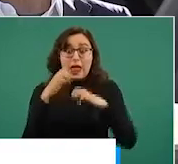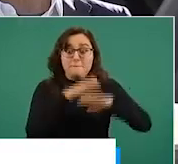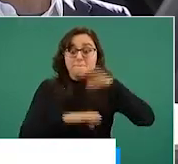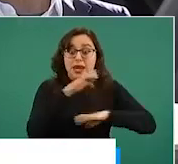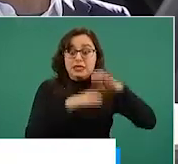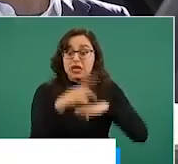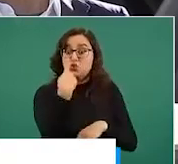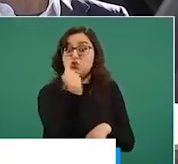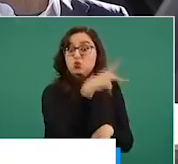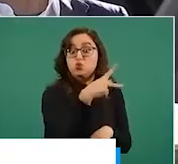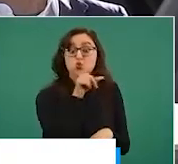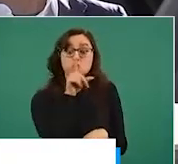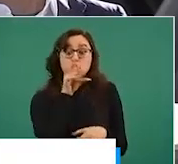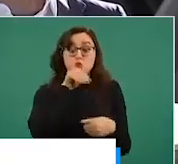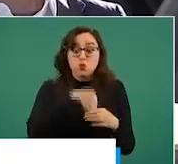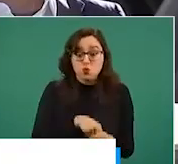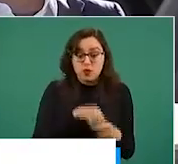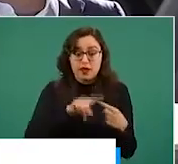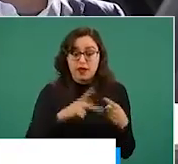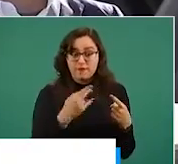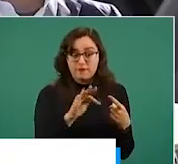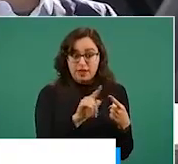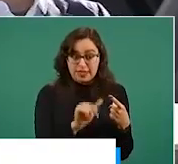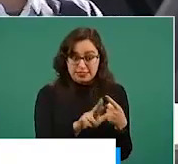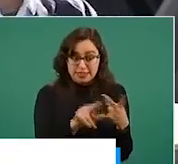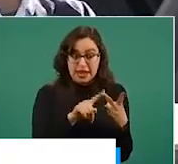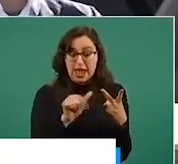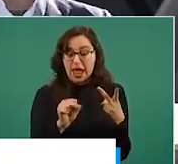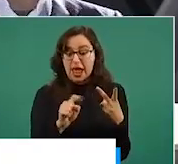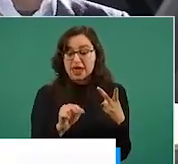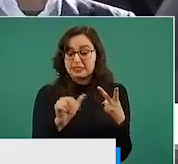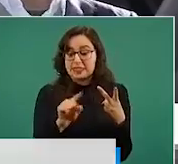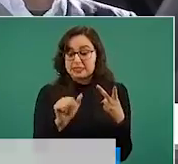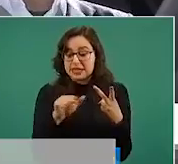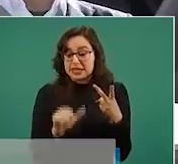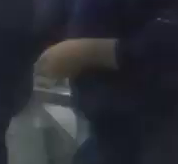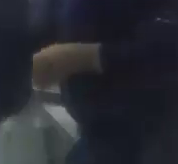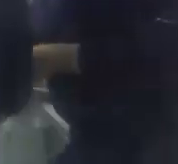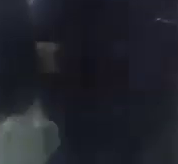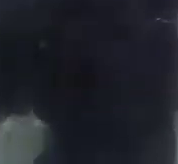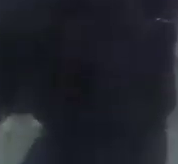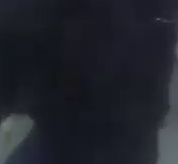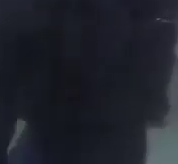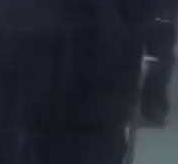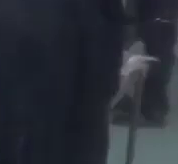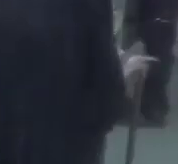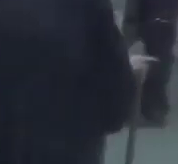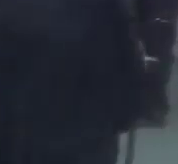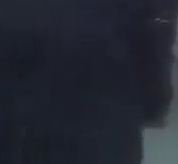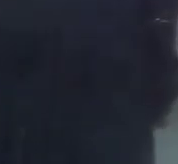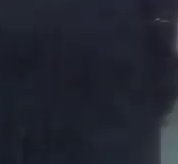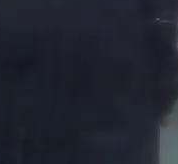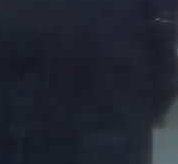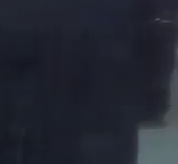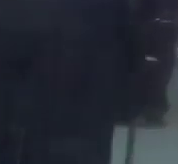vendrá luego AstraZeneca y probablemente otras, tienen esa restricción. Amnistía Internacional y Médicos